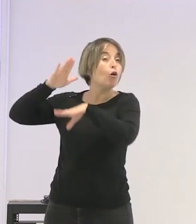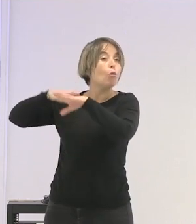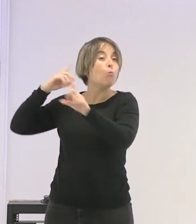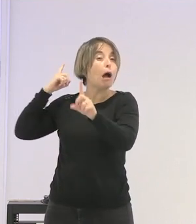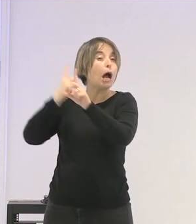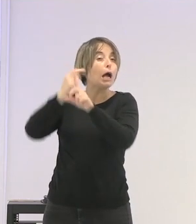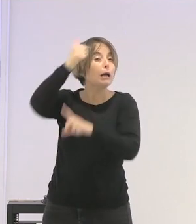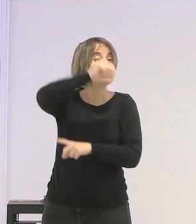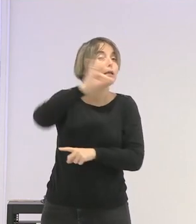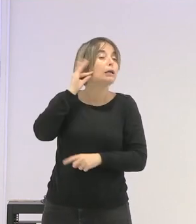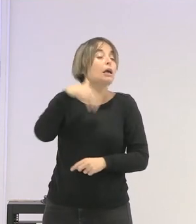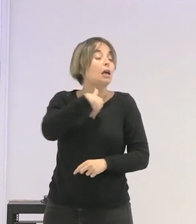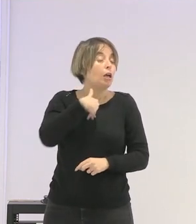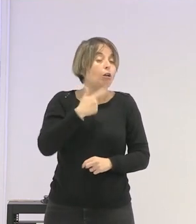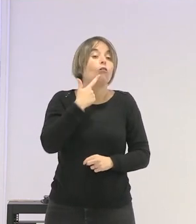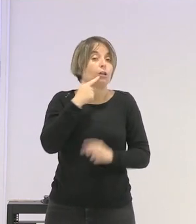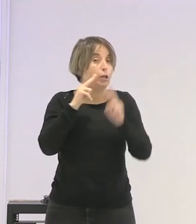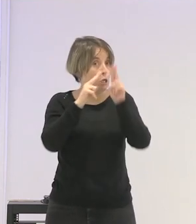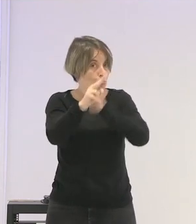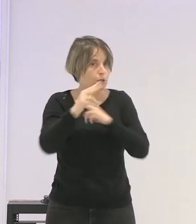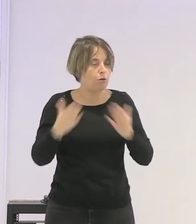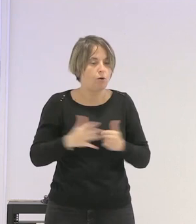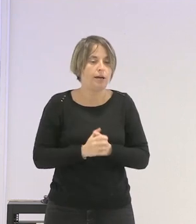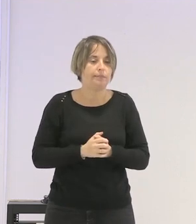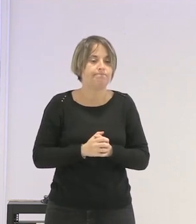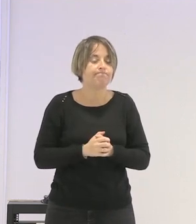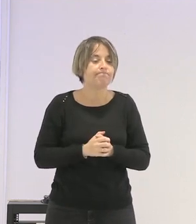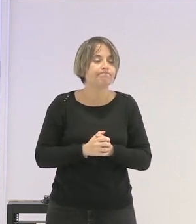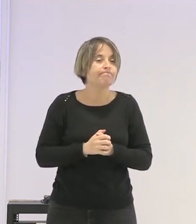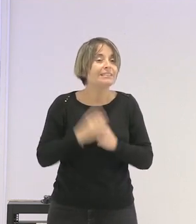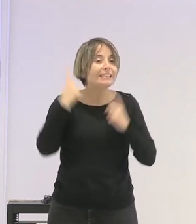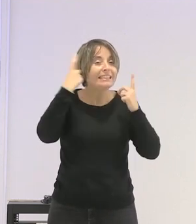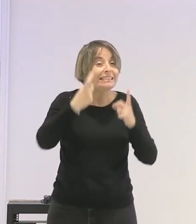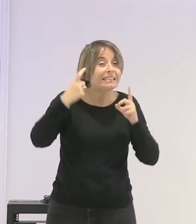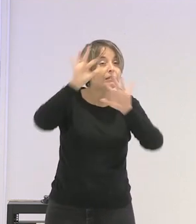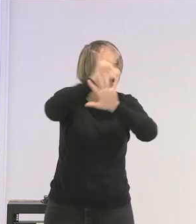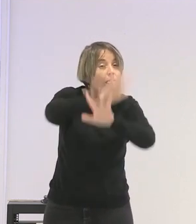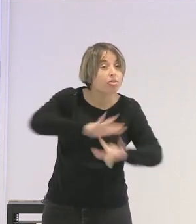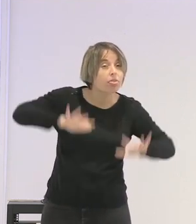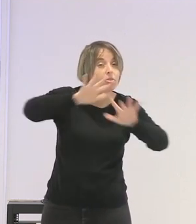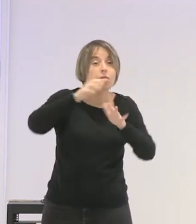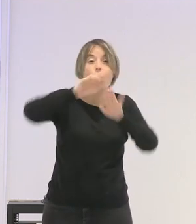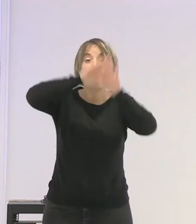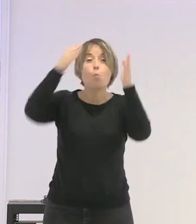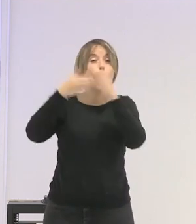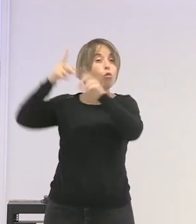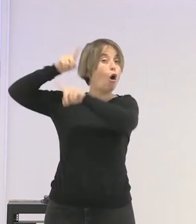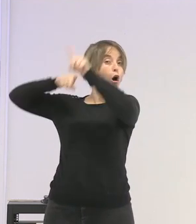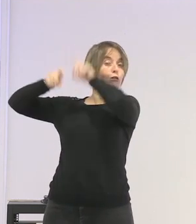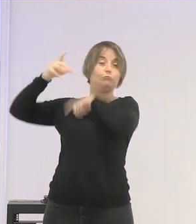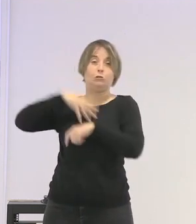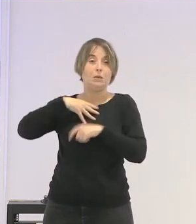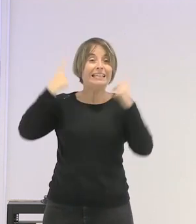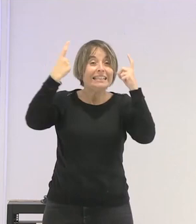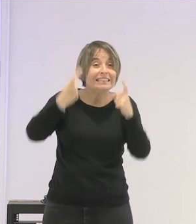antigénero. Y ella dice, tratan de conducirnos a un mundo al que ya no volveremos. Lo intentan, pero no lo